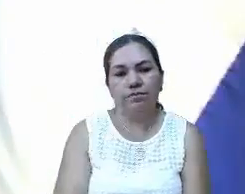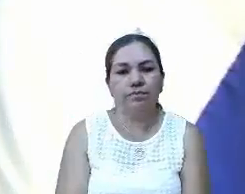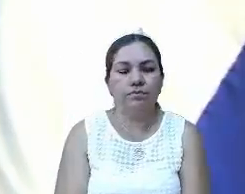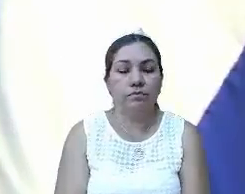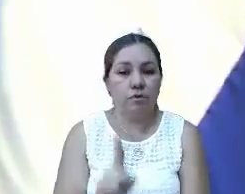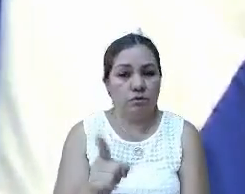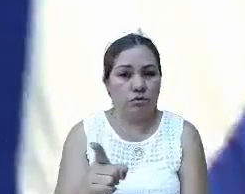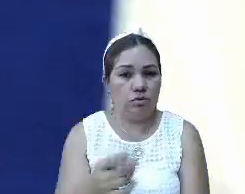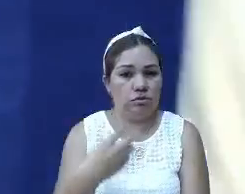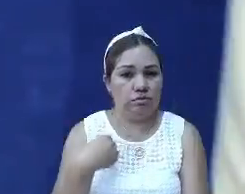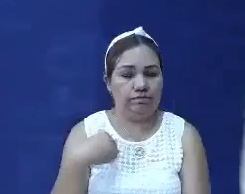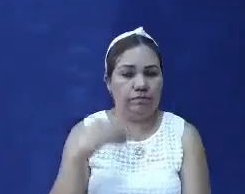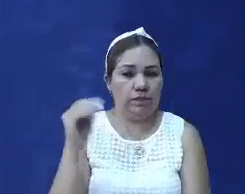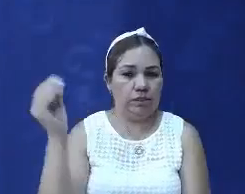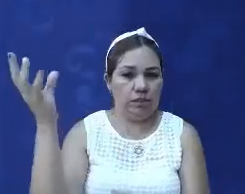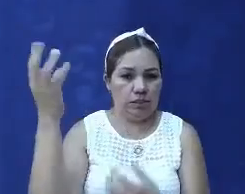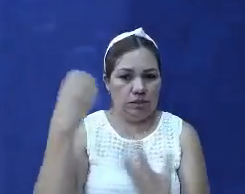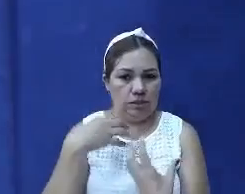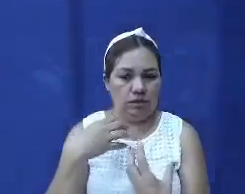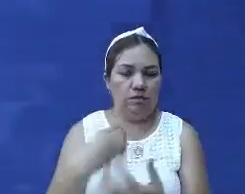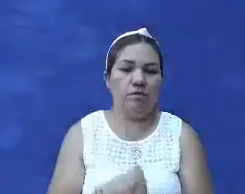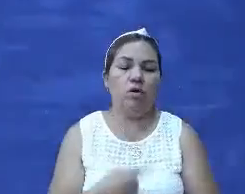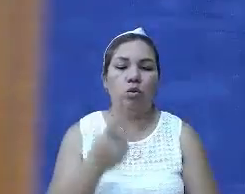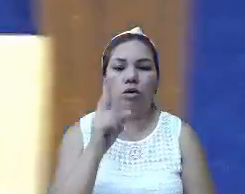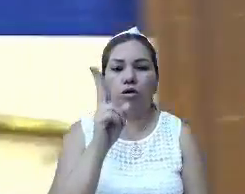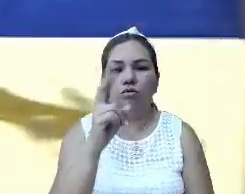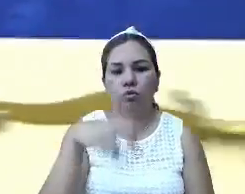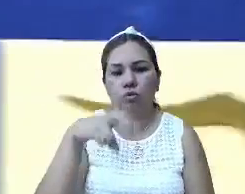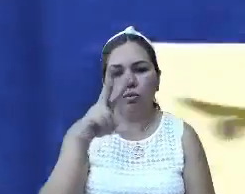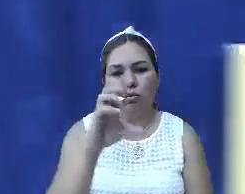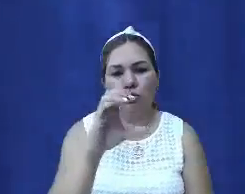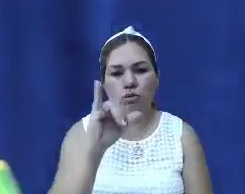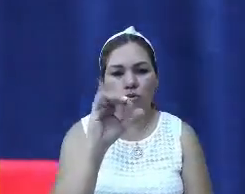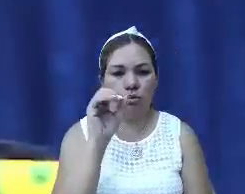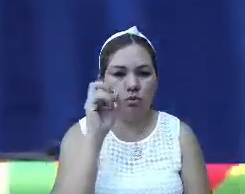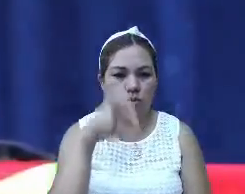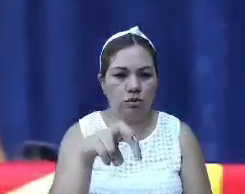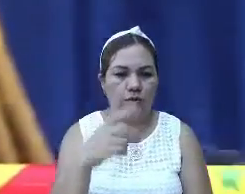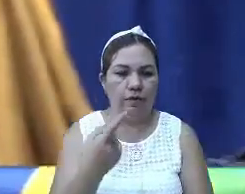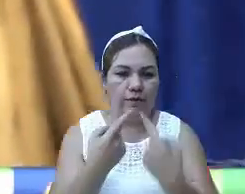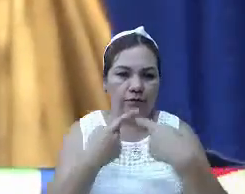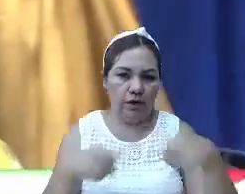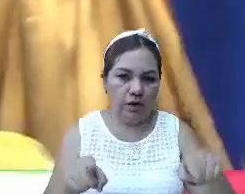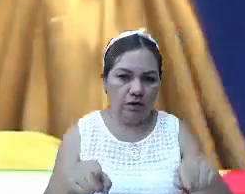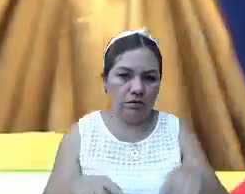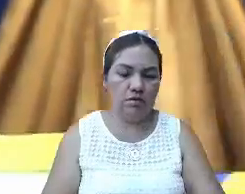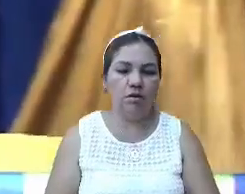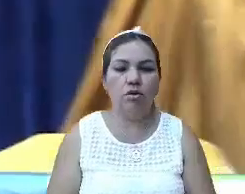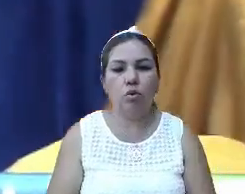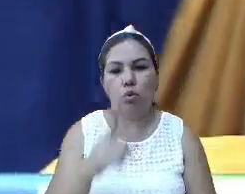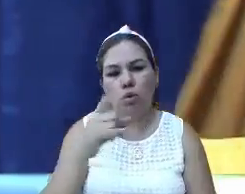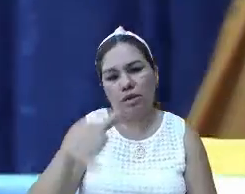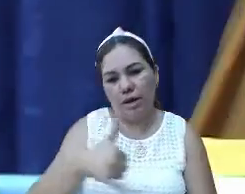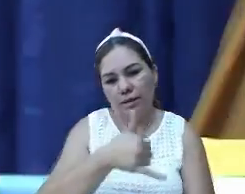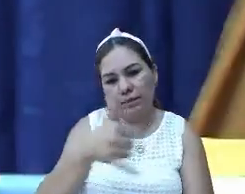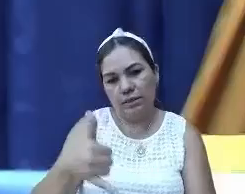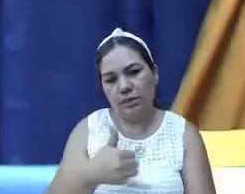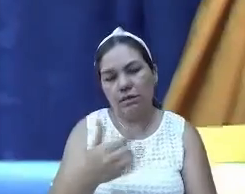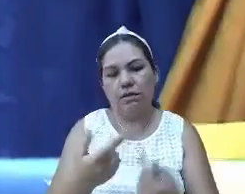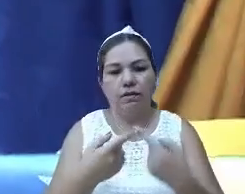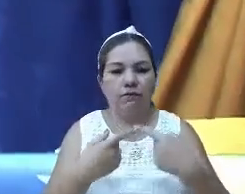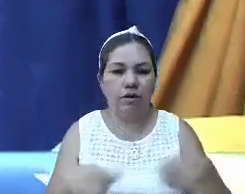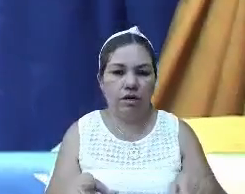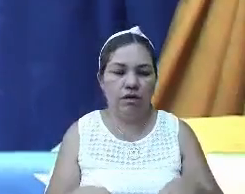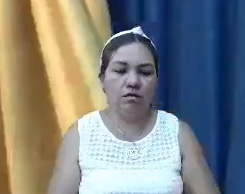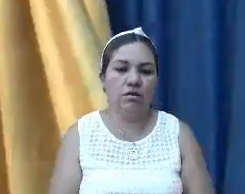palabra diferente, una instrucción diferente, una unción diferente, un aceite diferente, como las